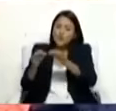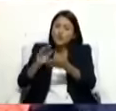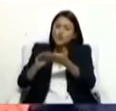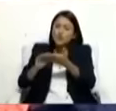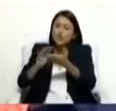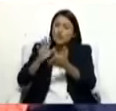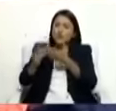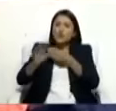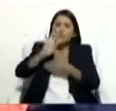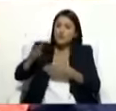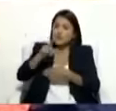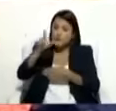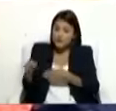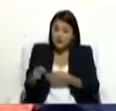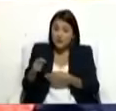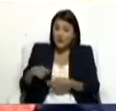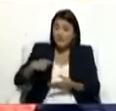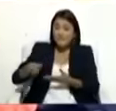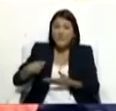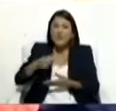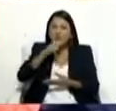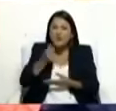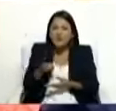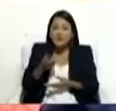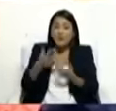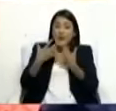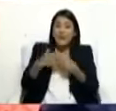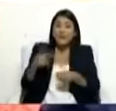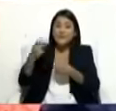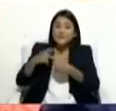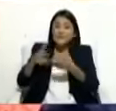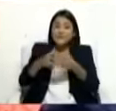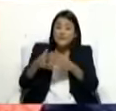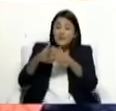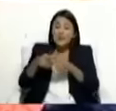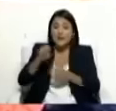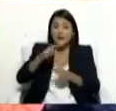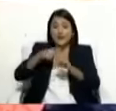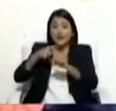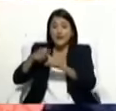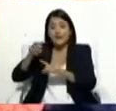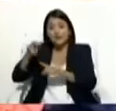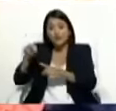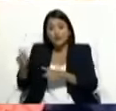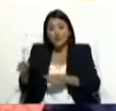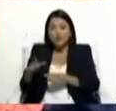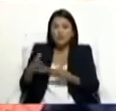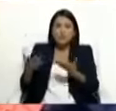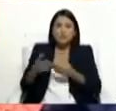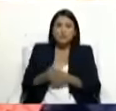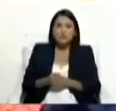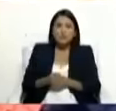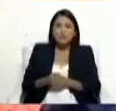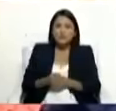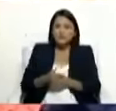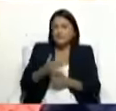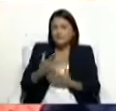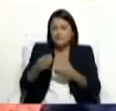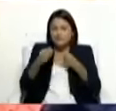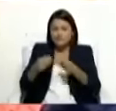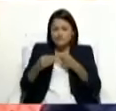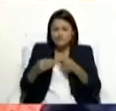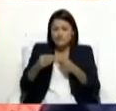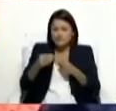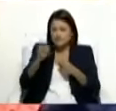del referendo consultivo fueron pagados por la ExxonMobil. Así de arrastrados son, que se llevaron abogados pagados por la ExxonMobil